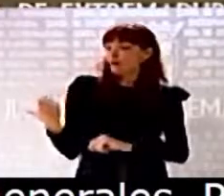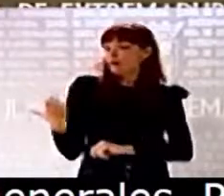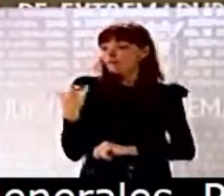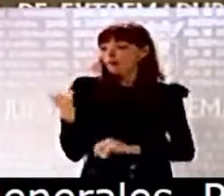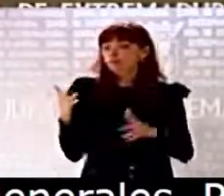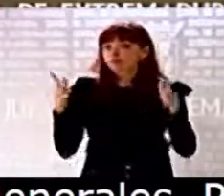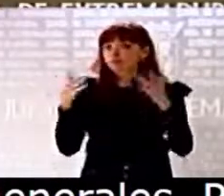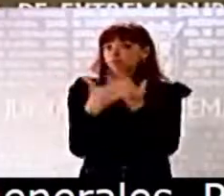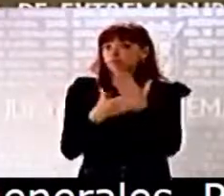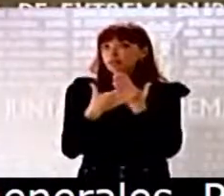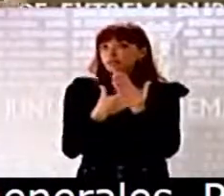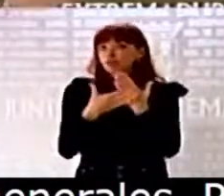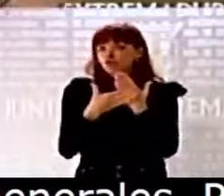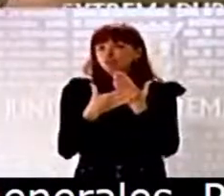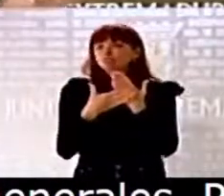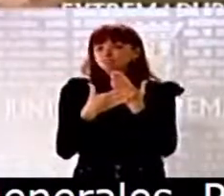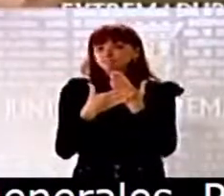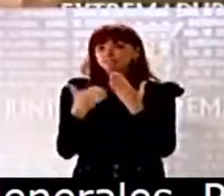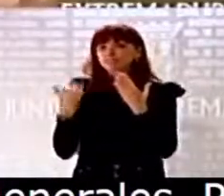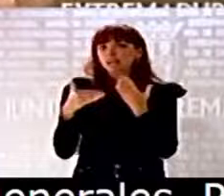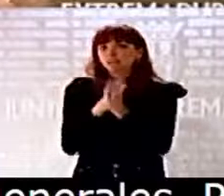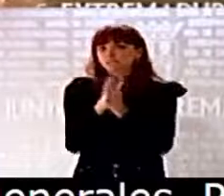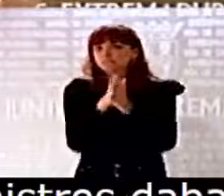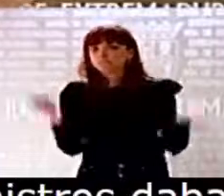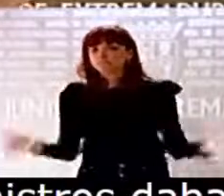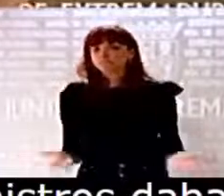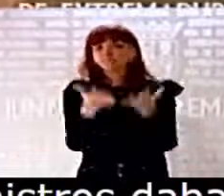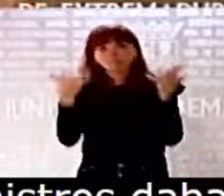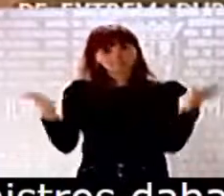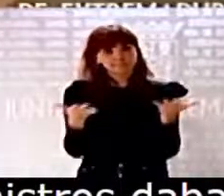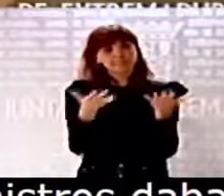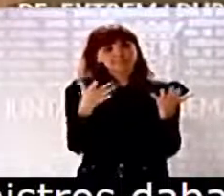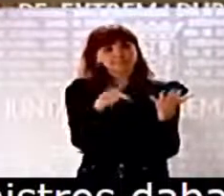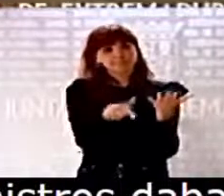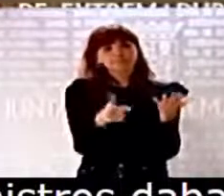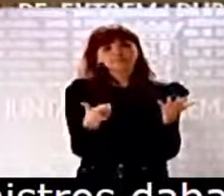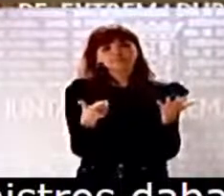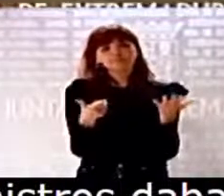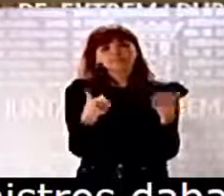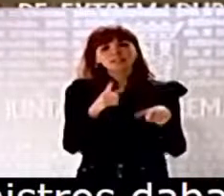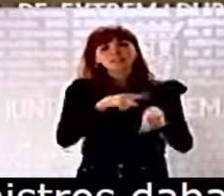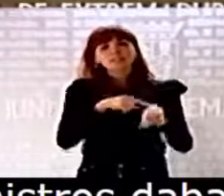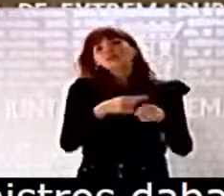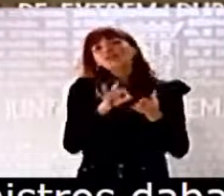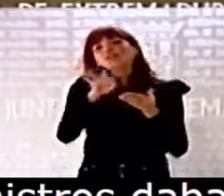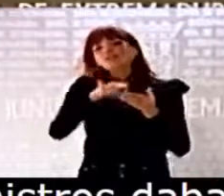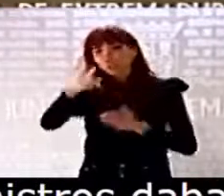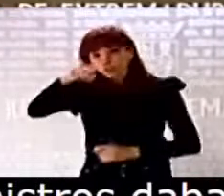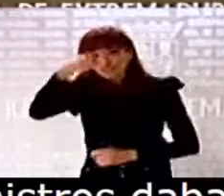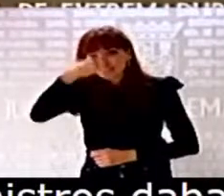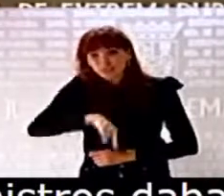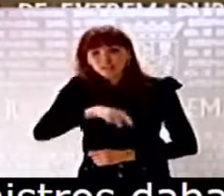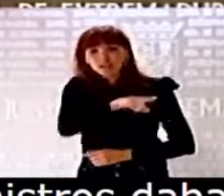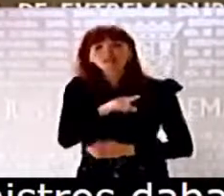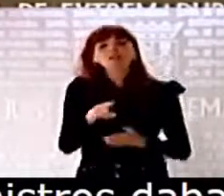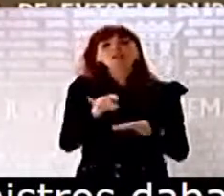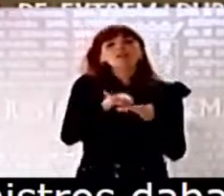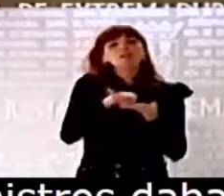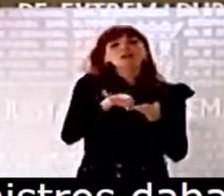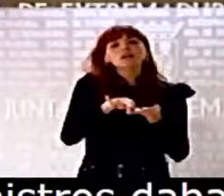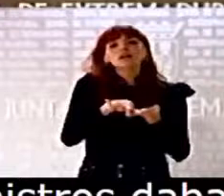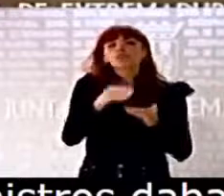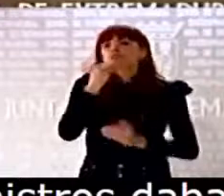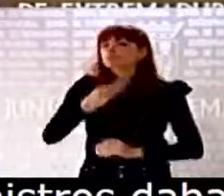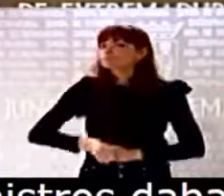Ministros daba un impulso al servicio Atempro, que saben que es el